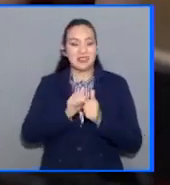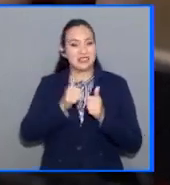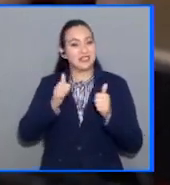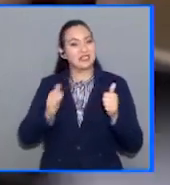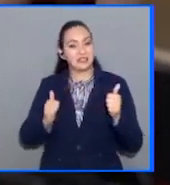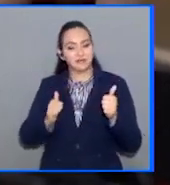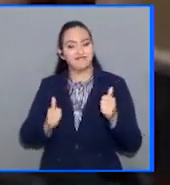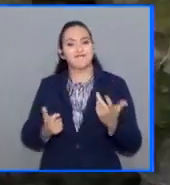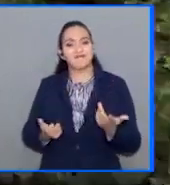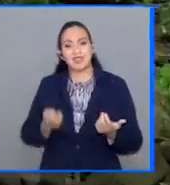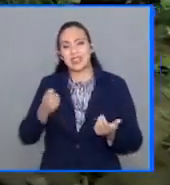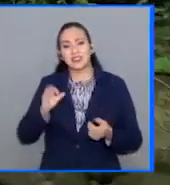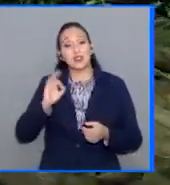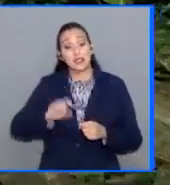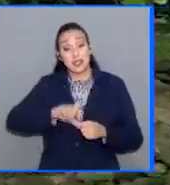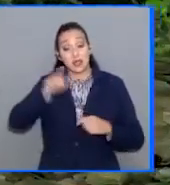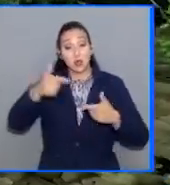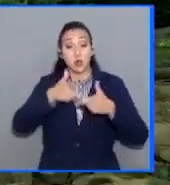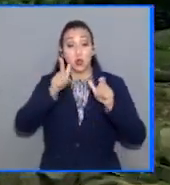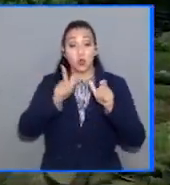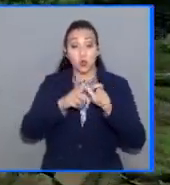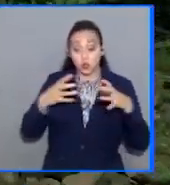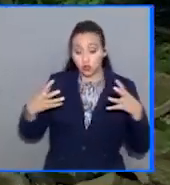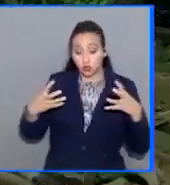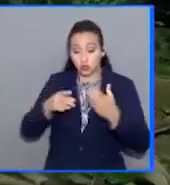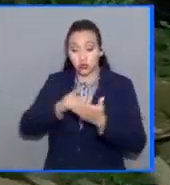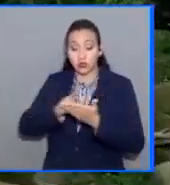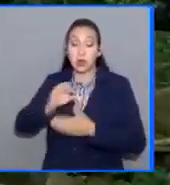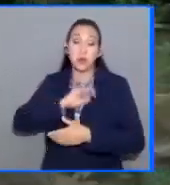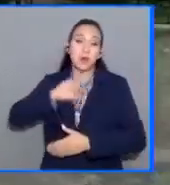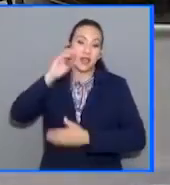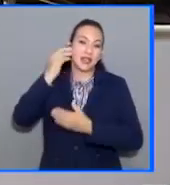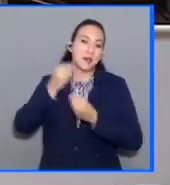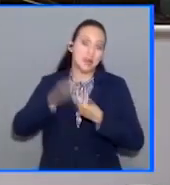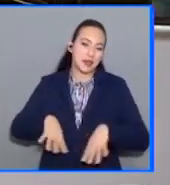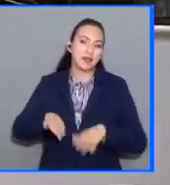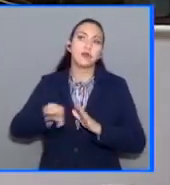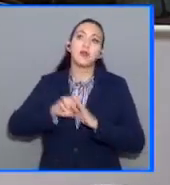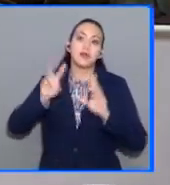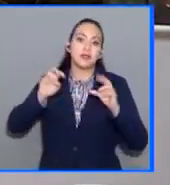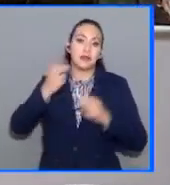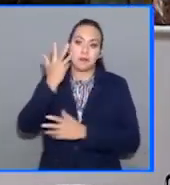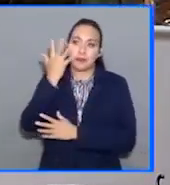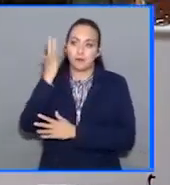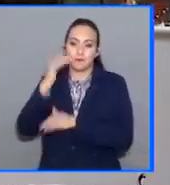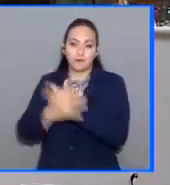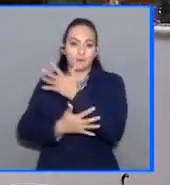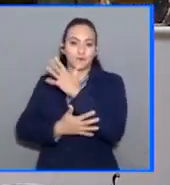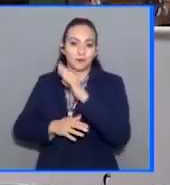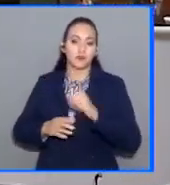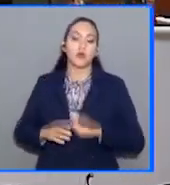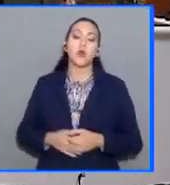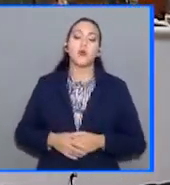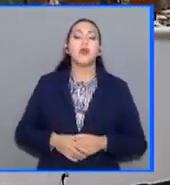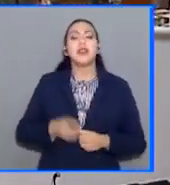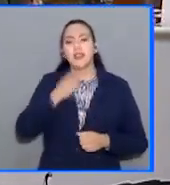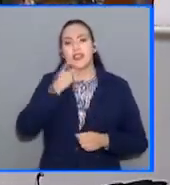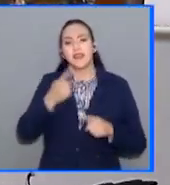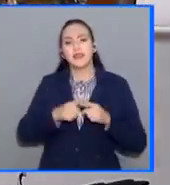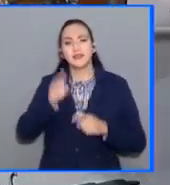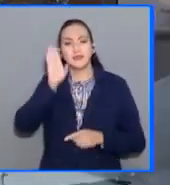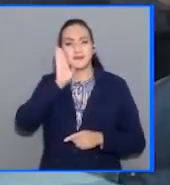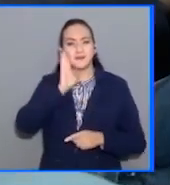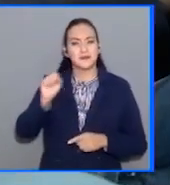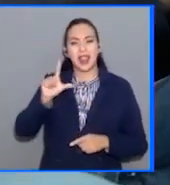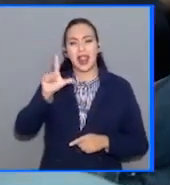de derechos colectivos, sobre todo en materia ecológica y cultural. Así lo aseguró el ministro de la Suprema Corte, Javier Lainez